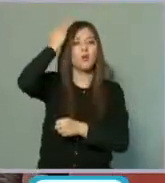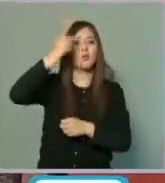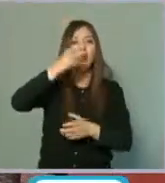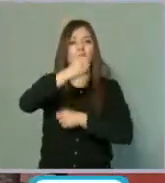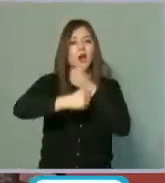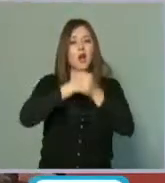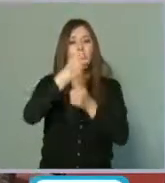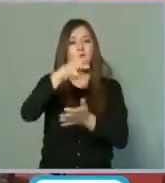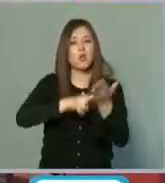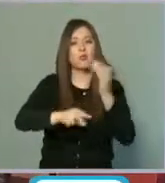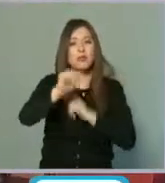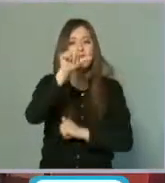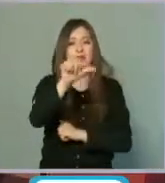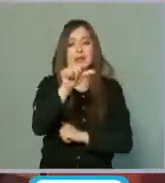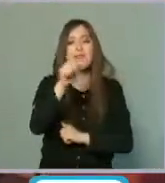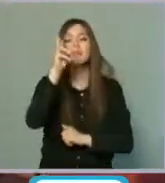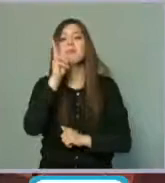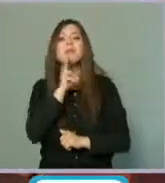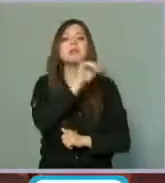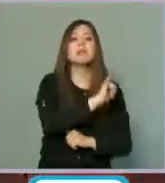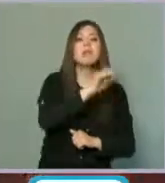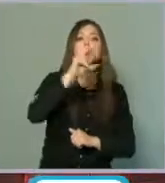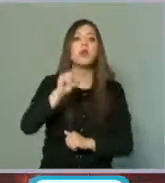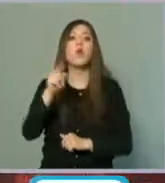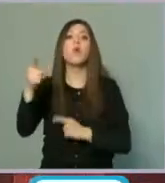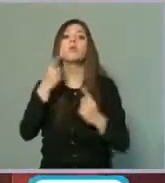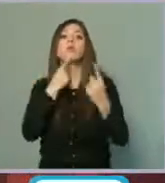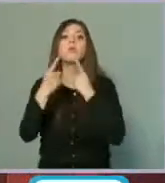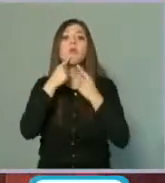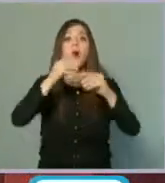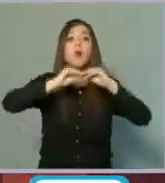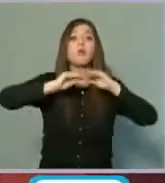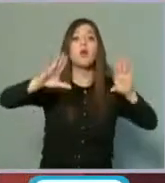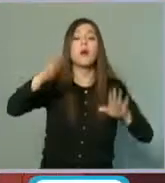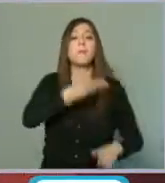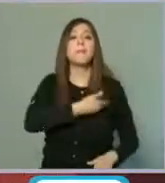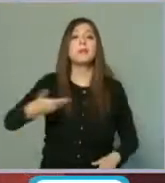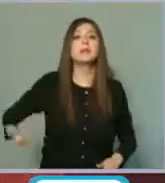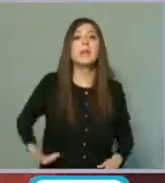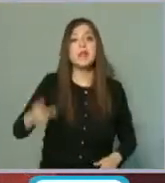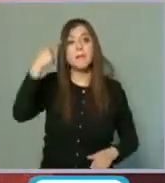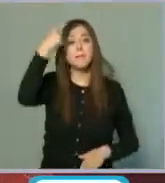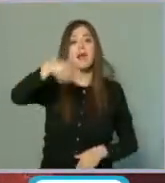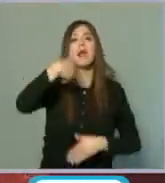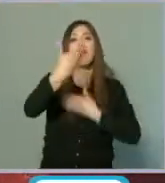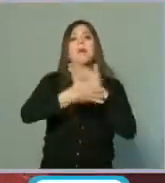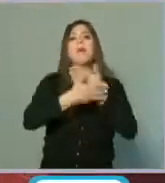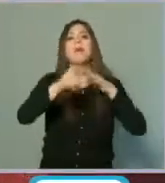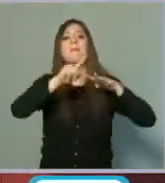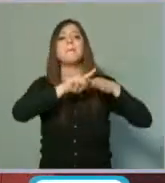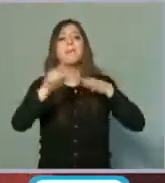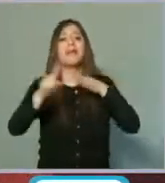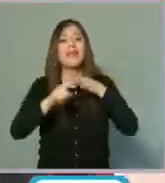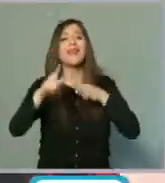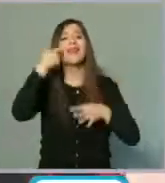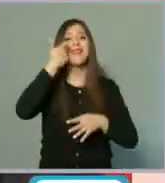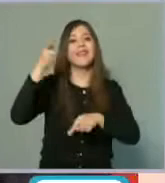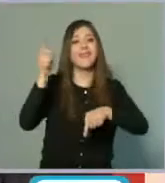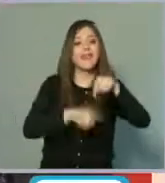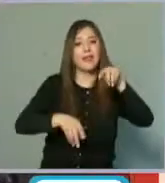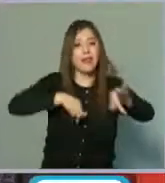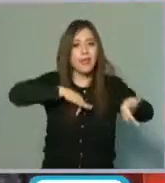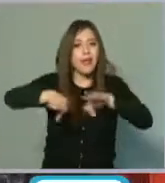fundamental para su campaña política, para su discurso, sobre todo vender la idea de que los migrantes le han quitado los empleos a